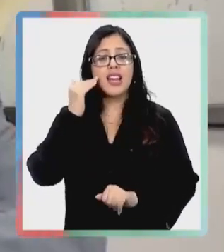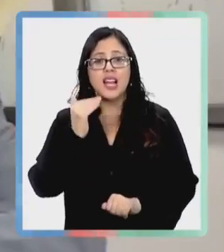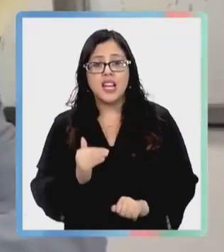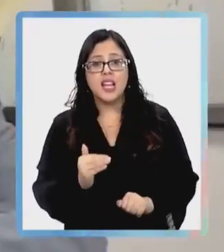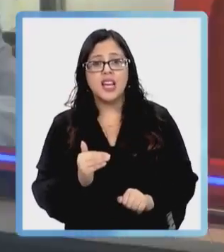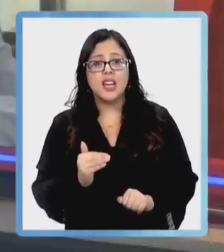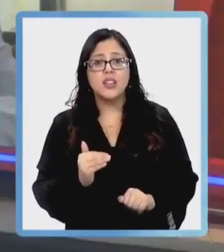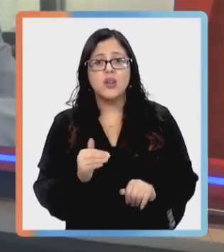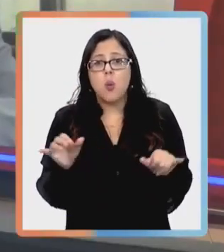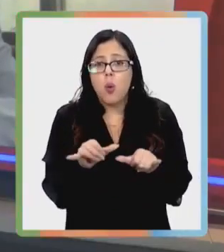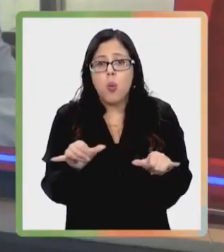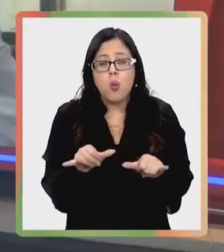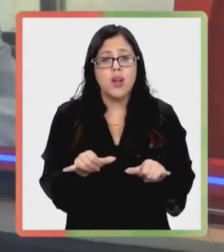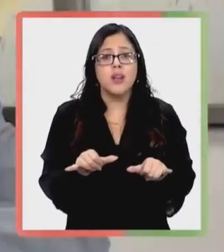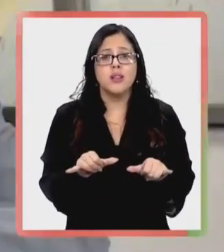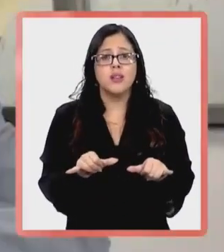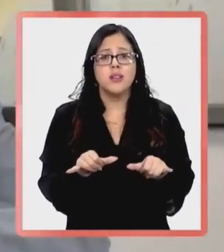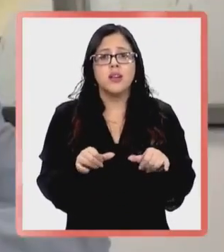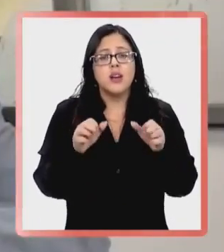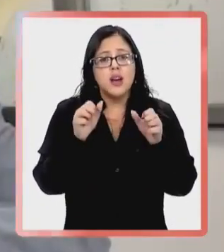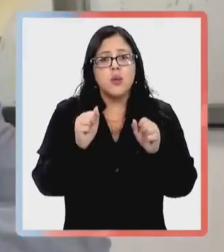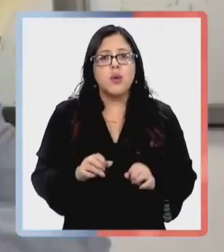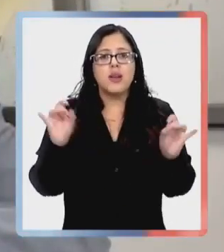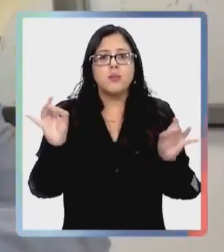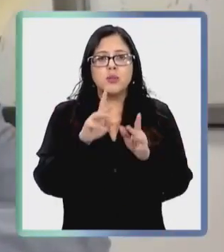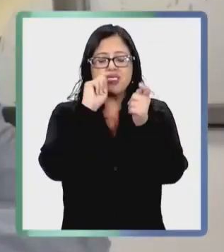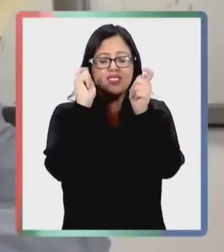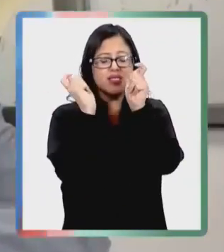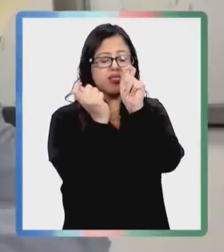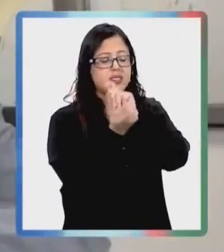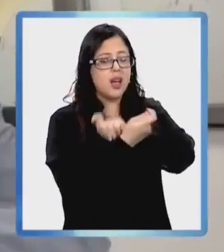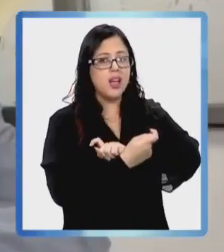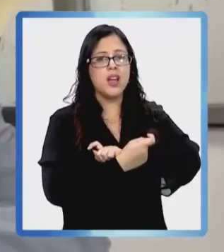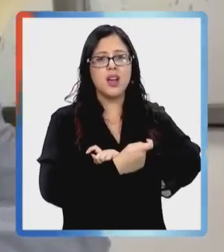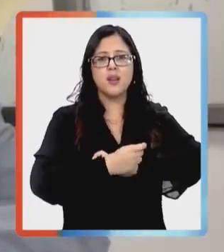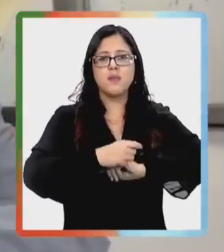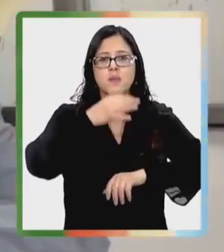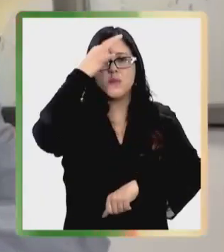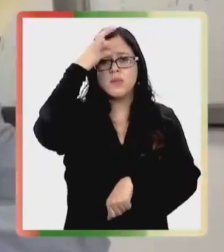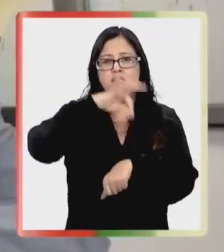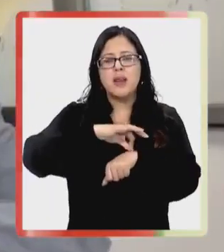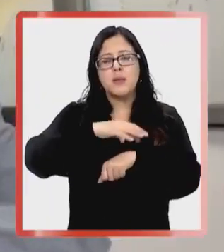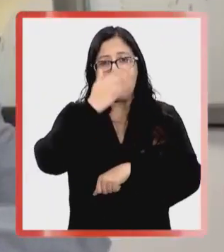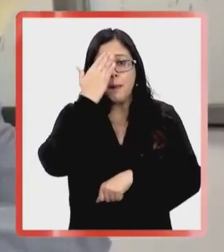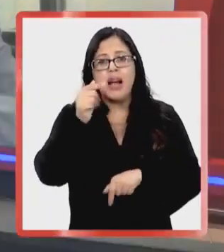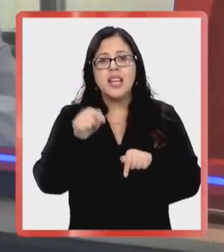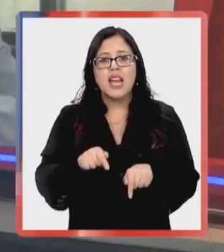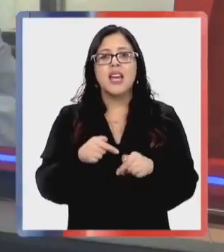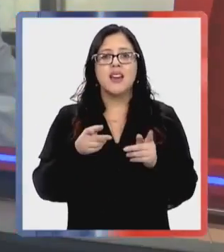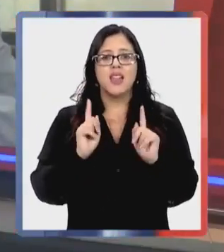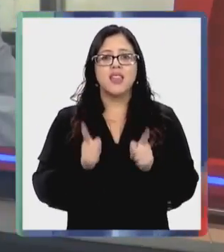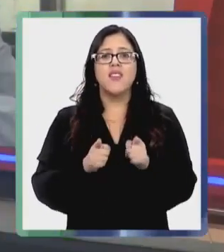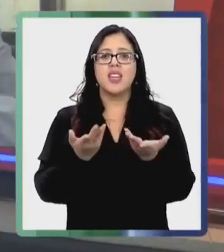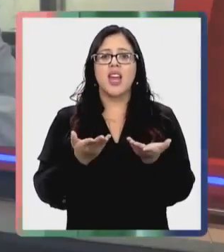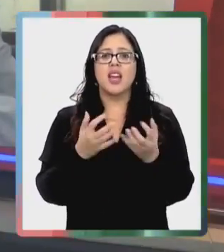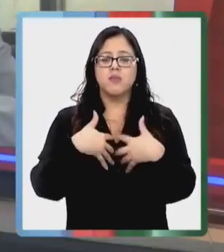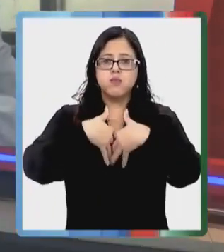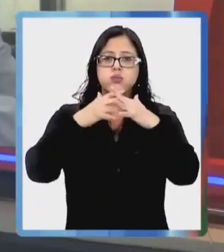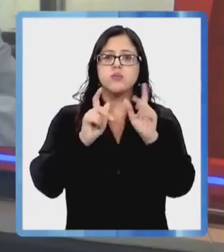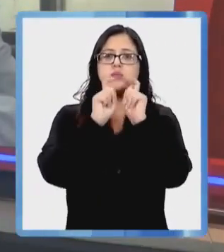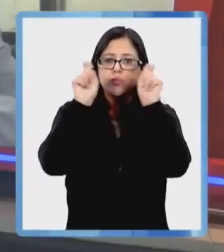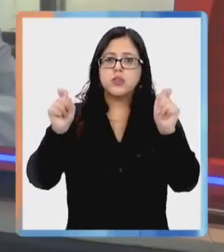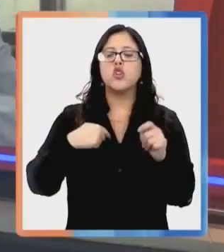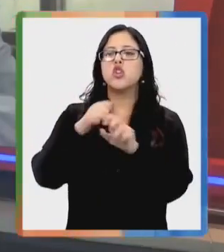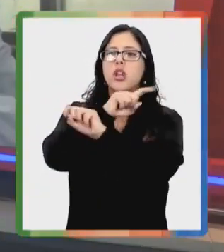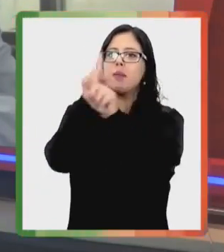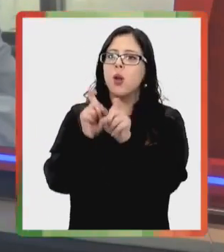la niña lactante pueda evolucionar mal. También hay que reforzar esa campaña. Le pregunto en su condición de